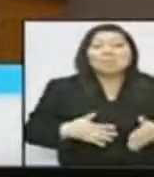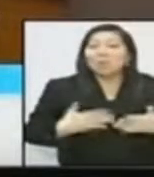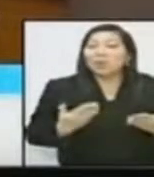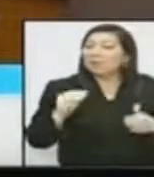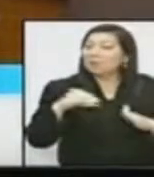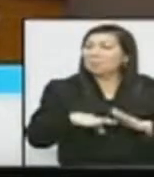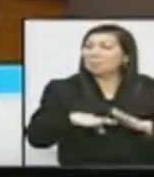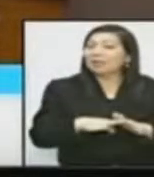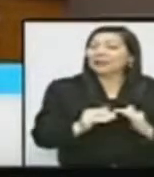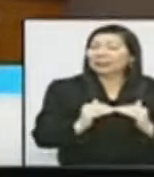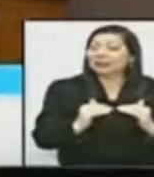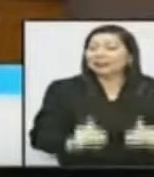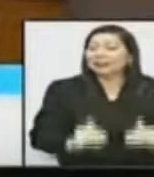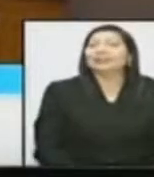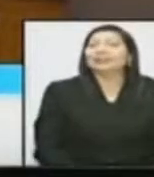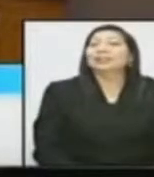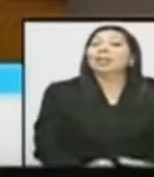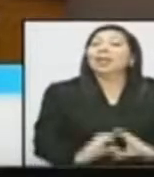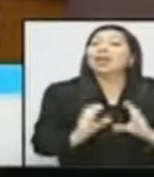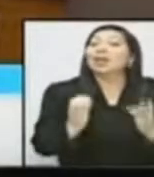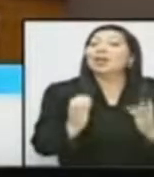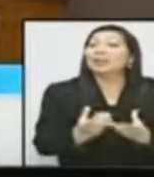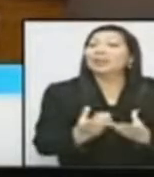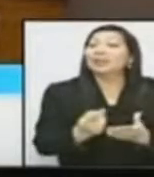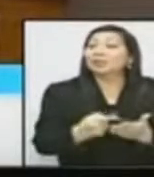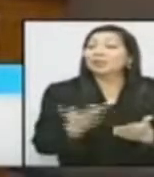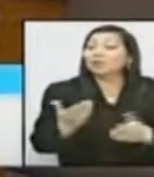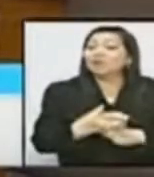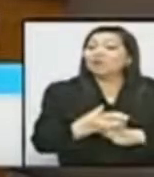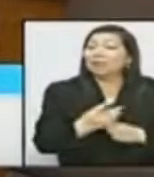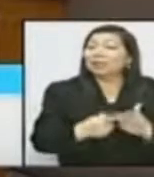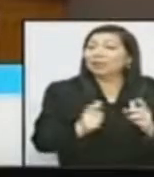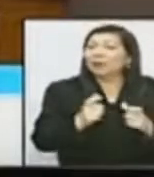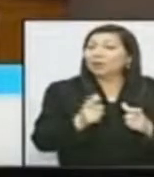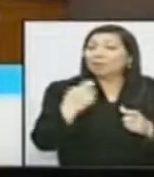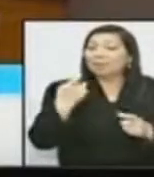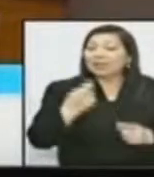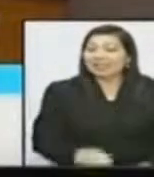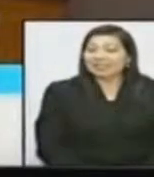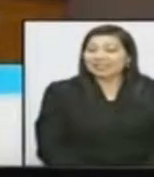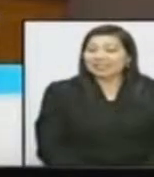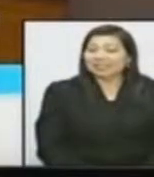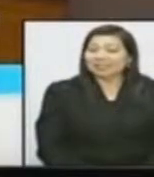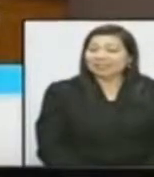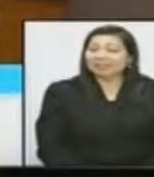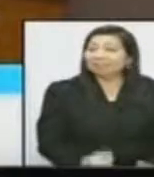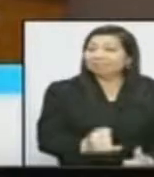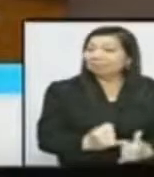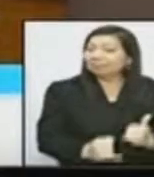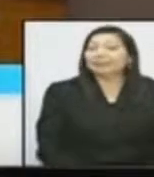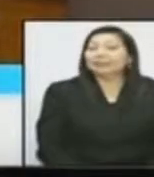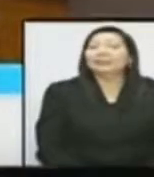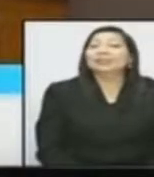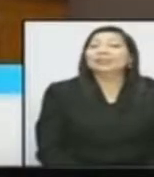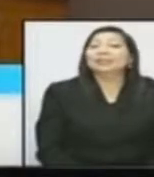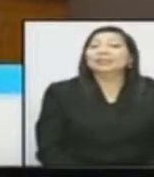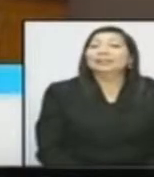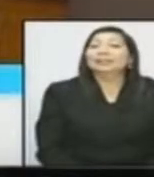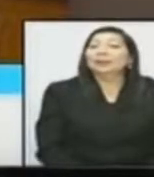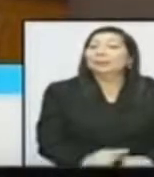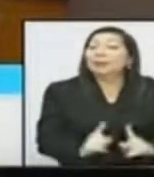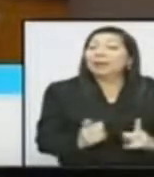hecho de la política lo más bajo posible más tarde en cubrir